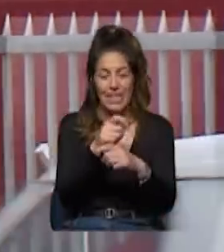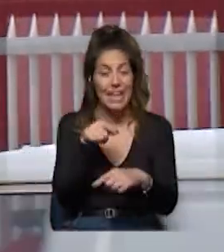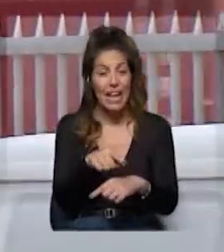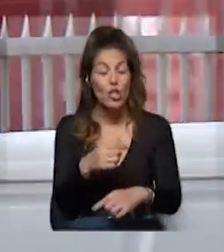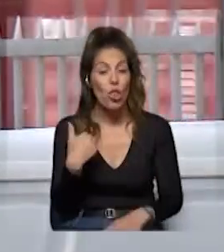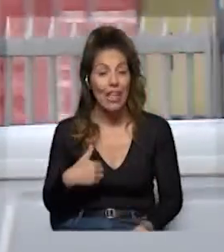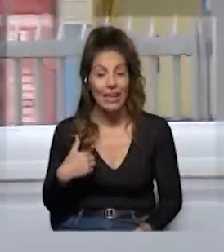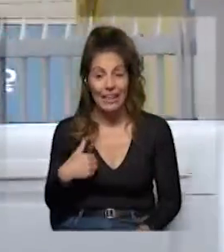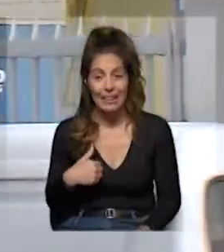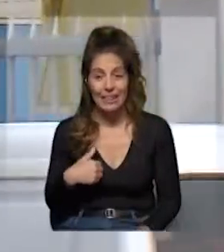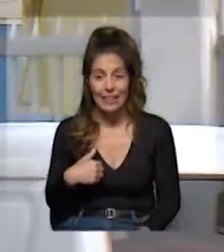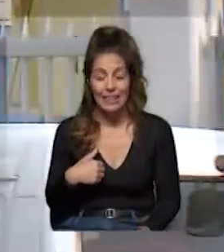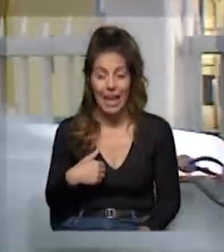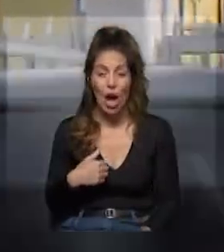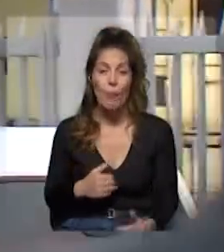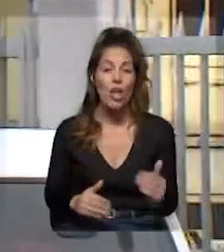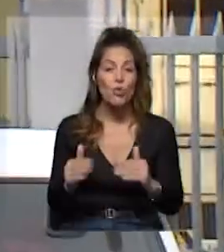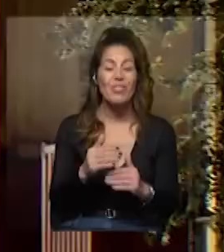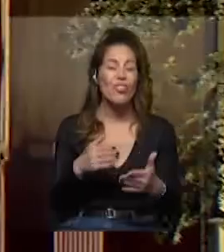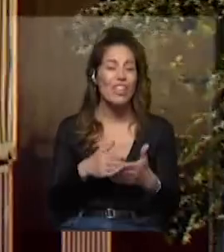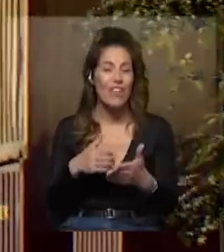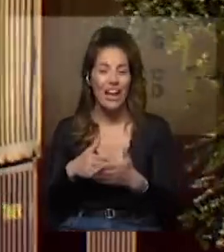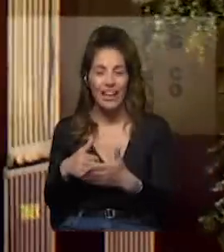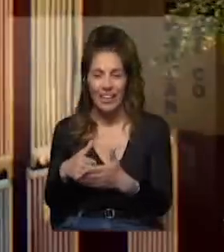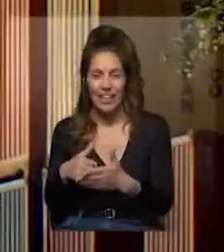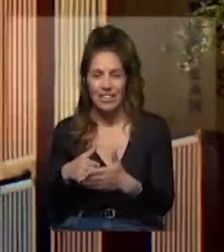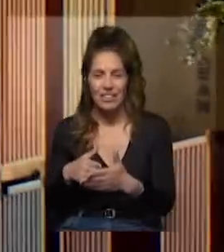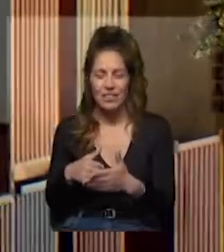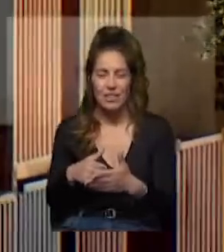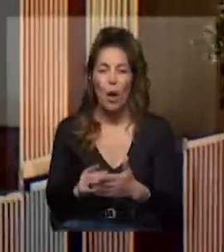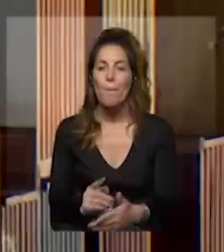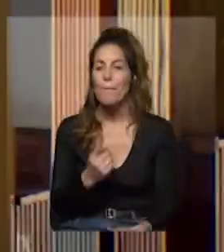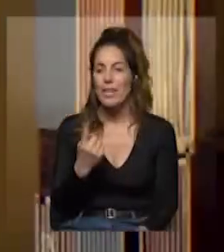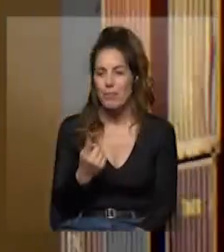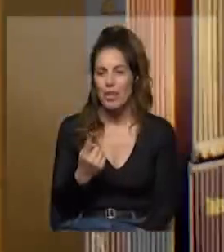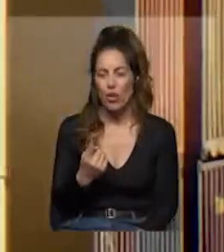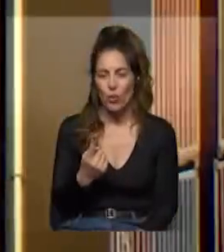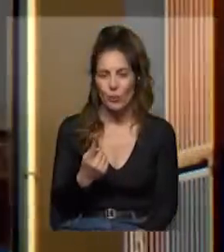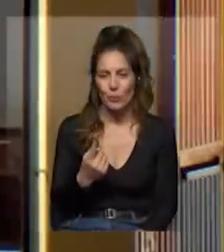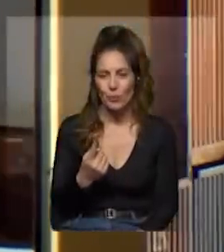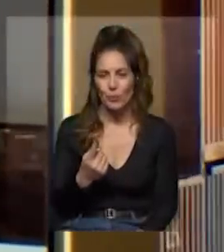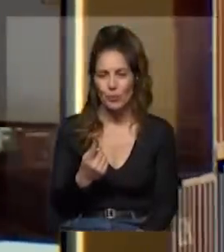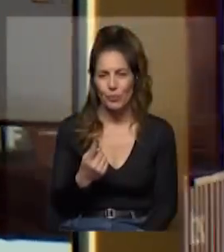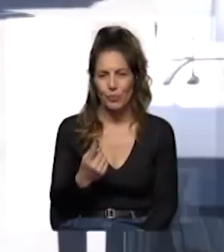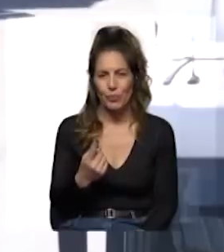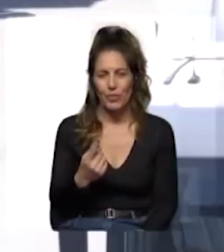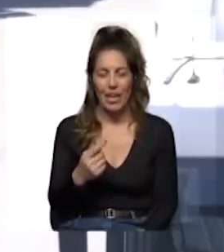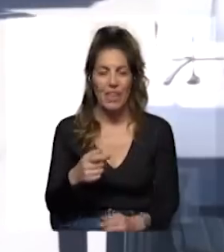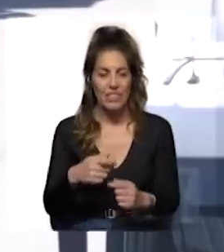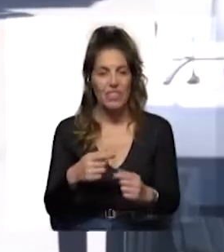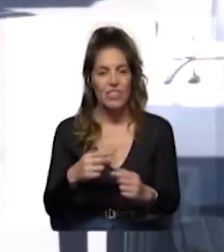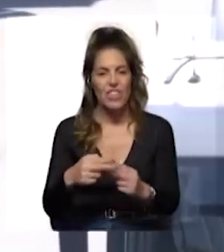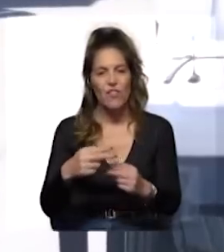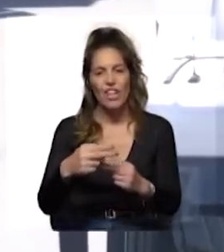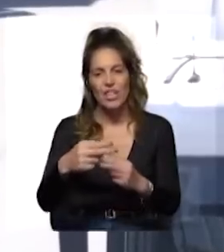Argentina por la superposición de Barreras primero fue el diferimiento de los pagos